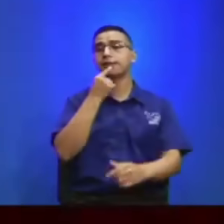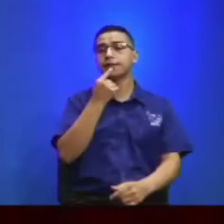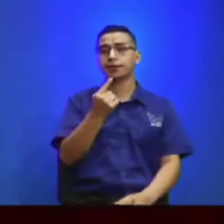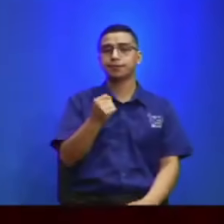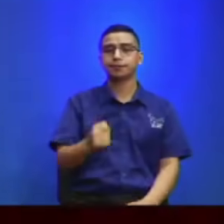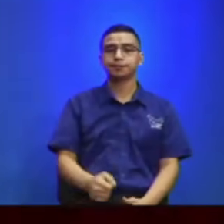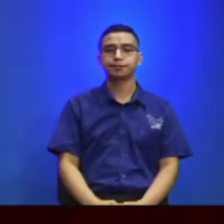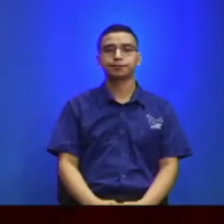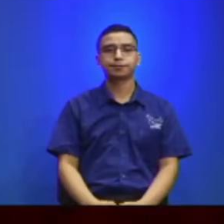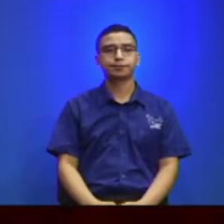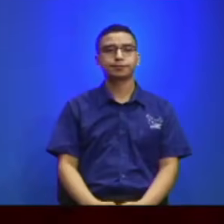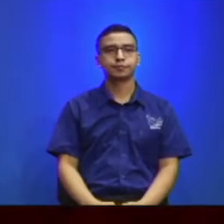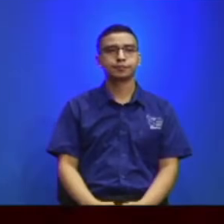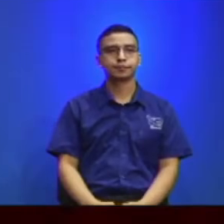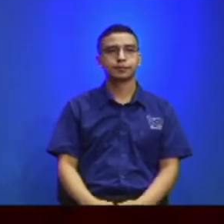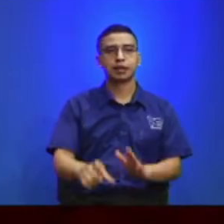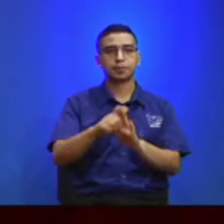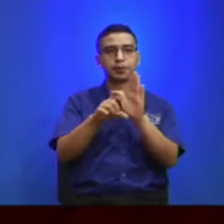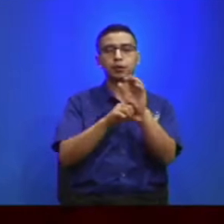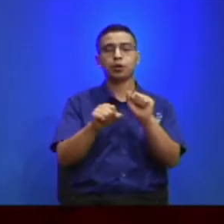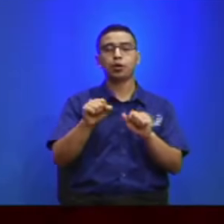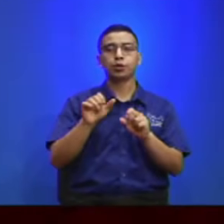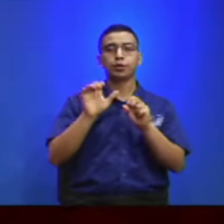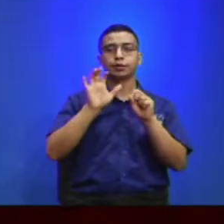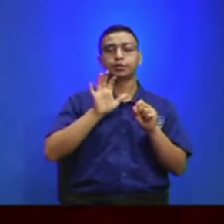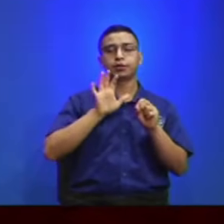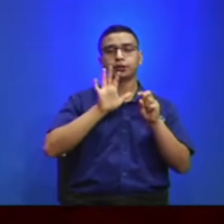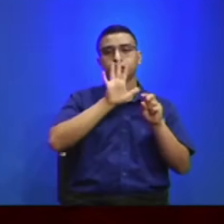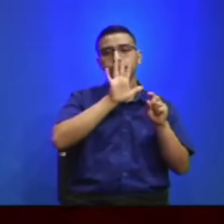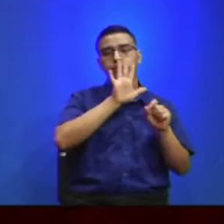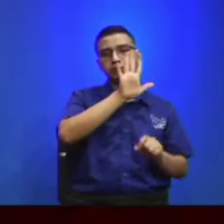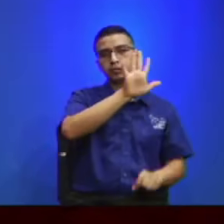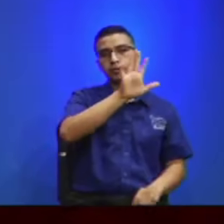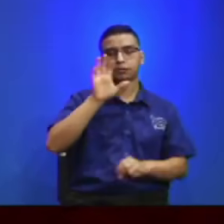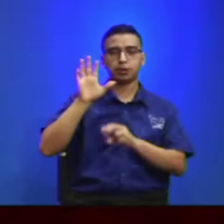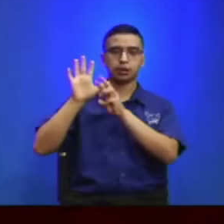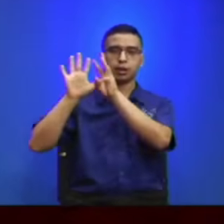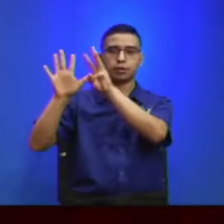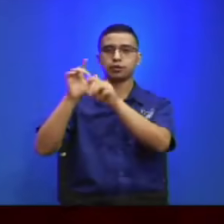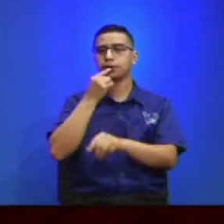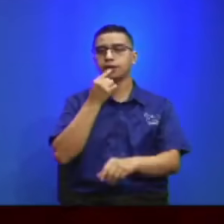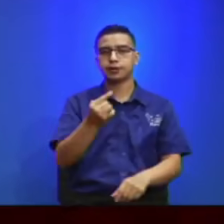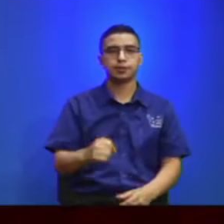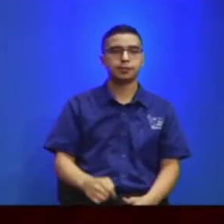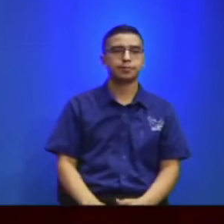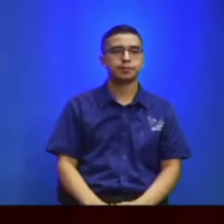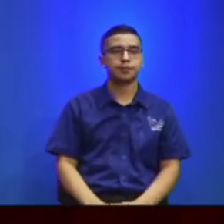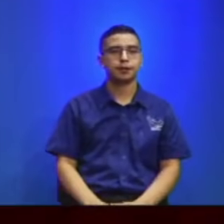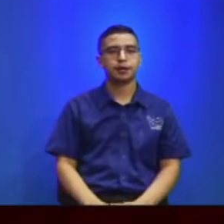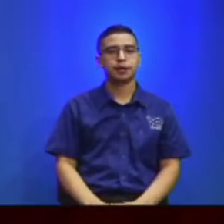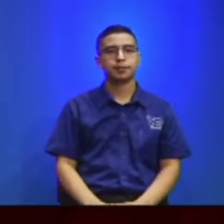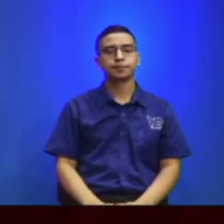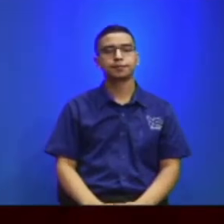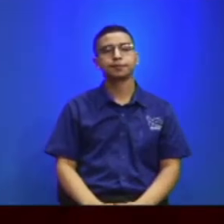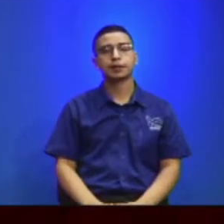si por causa del día de reposo apartas tu piel para no hacer lo que te plazca en mi día santo llamadas al día reposo del